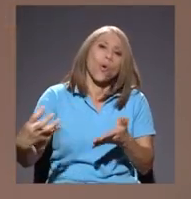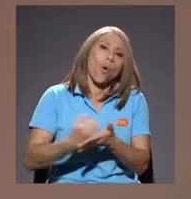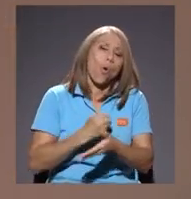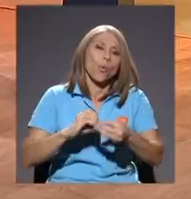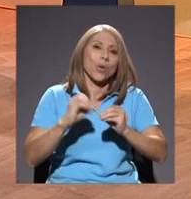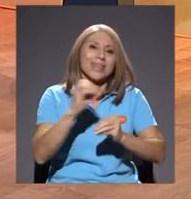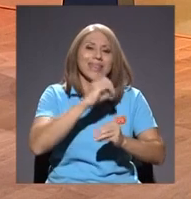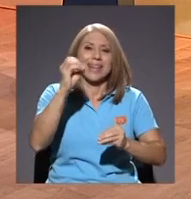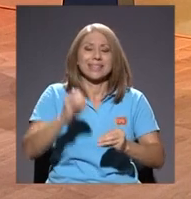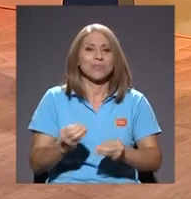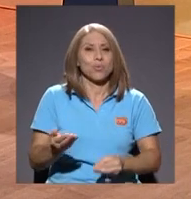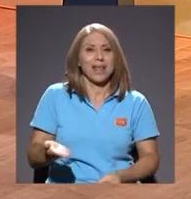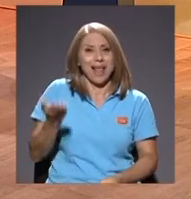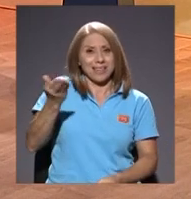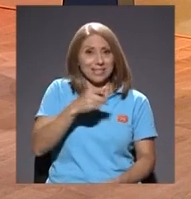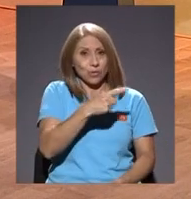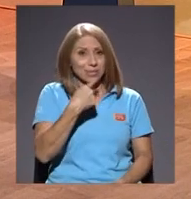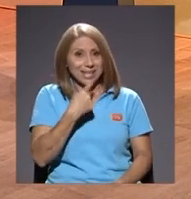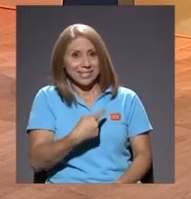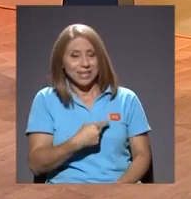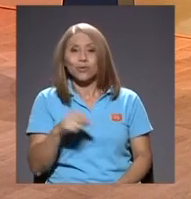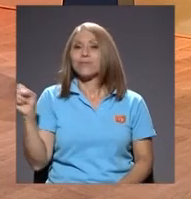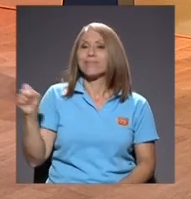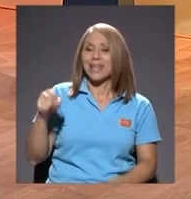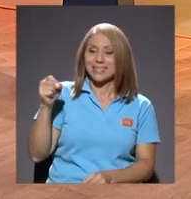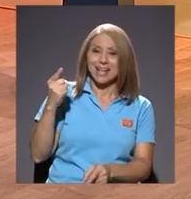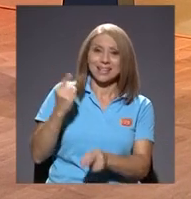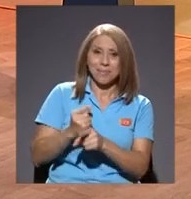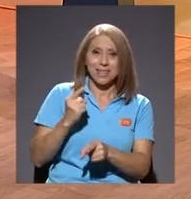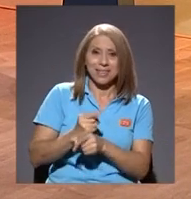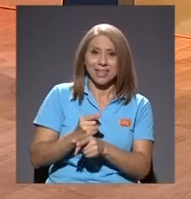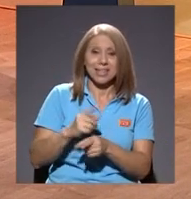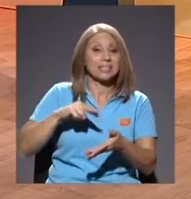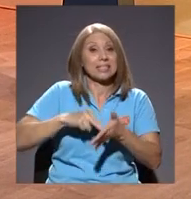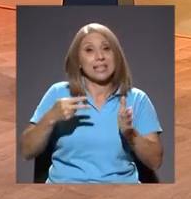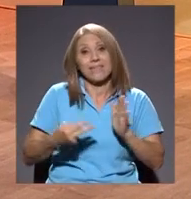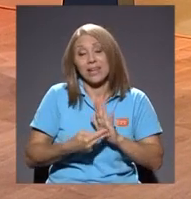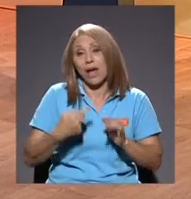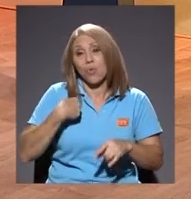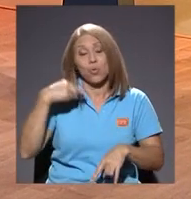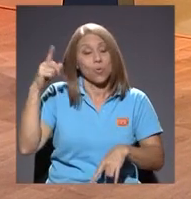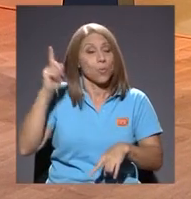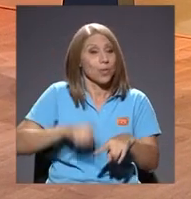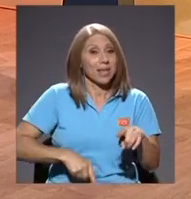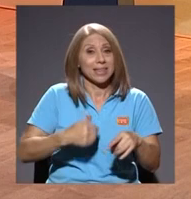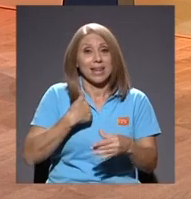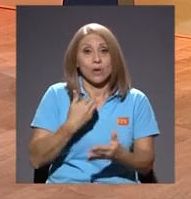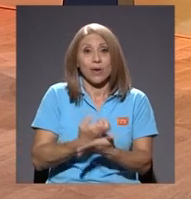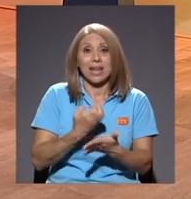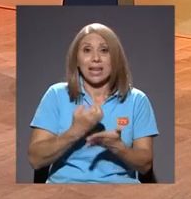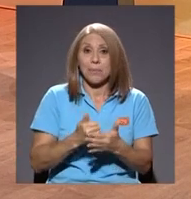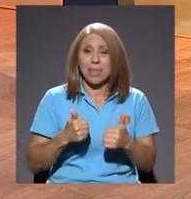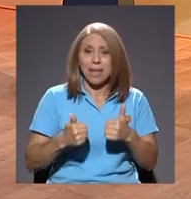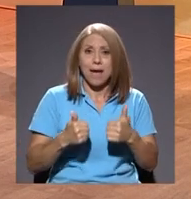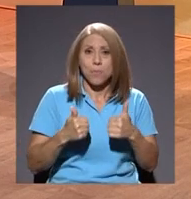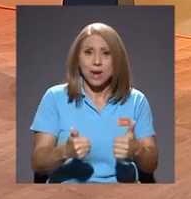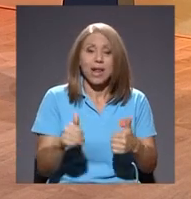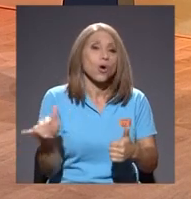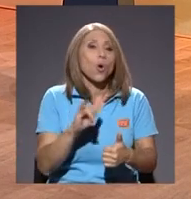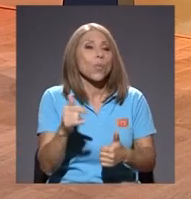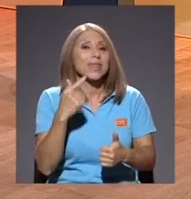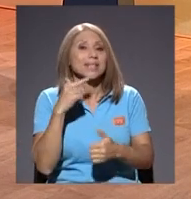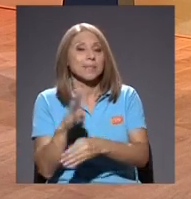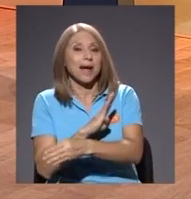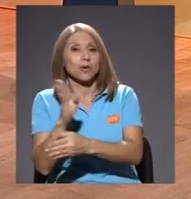que todo es lindo la vida es lo cual entonces de nuevo apunta que no podría tener una economía tan boyante como era que el banco de entrar en su